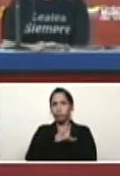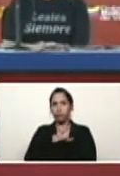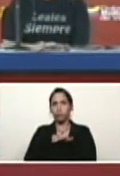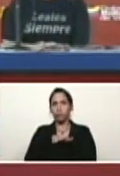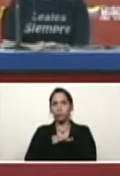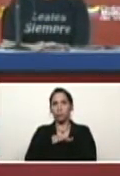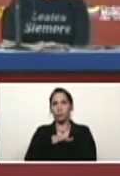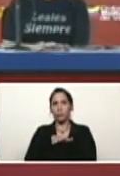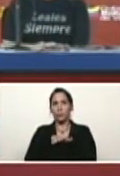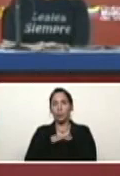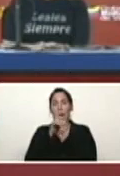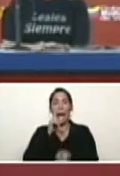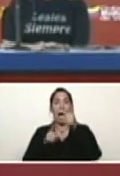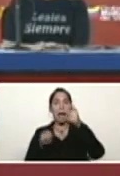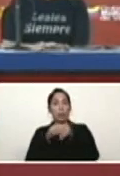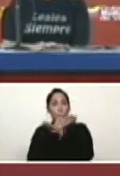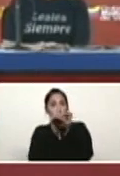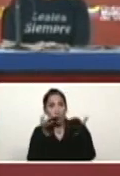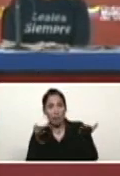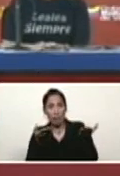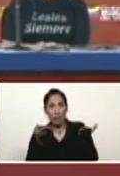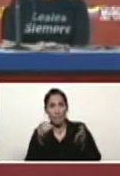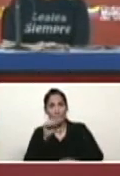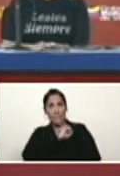¿Y alguien de ustedes tiene miedo?